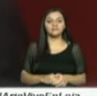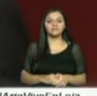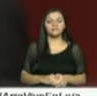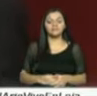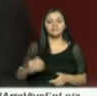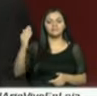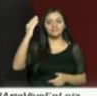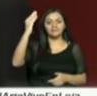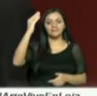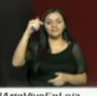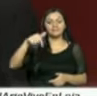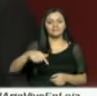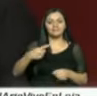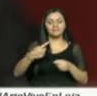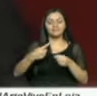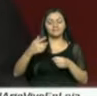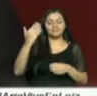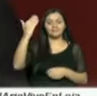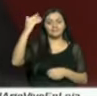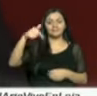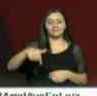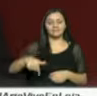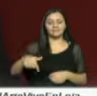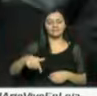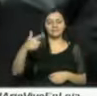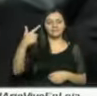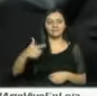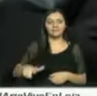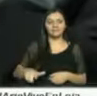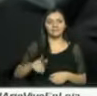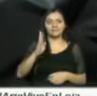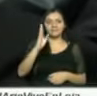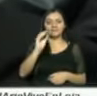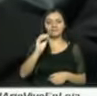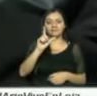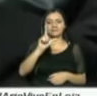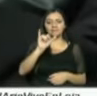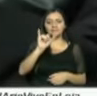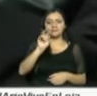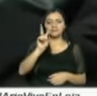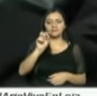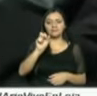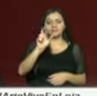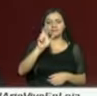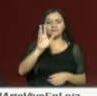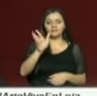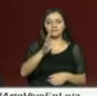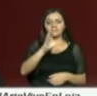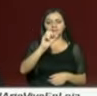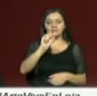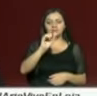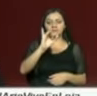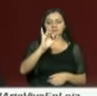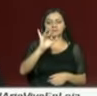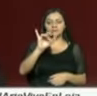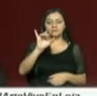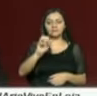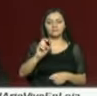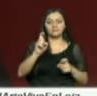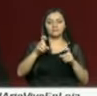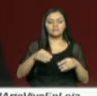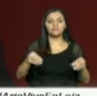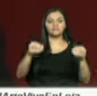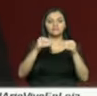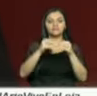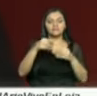Castillo, alcalde de esta ciudad, que hoy nos abre las puertas y nos acoge con cariño, con afecto.